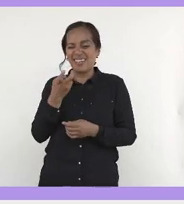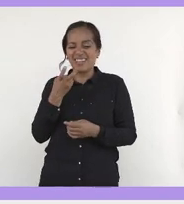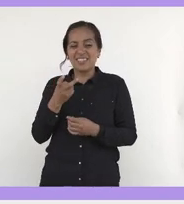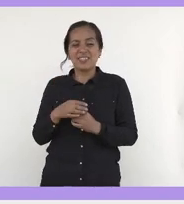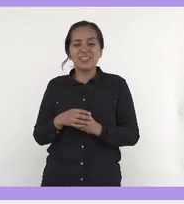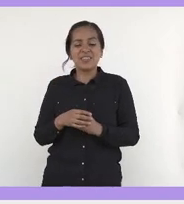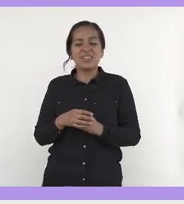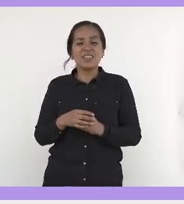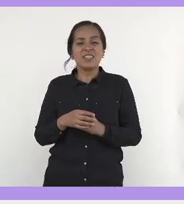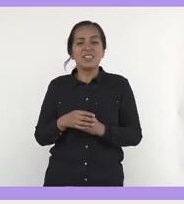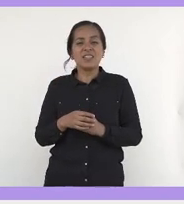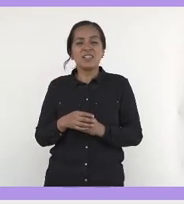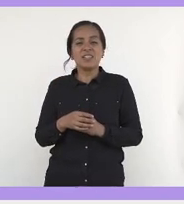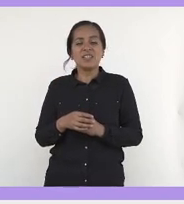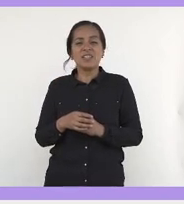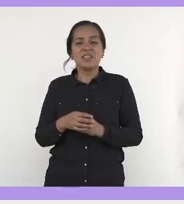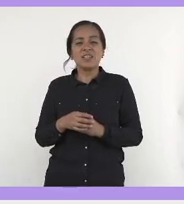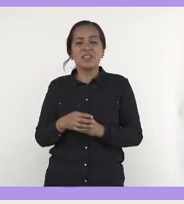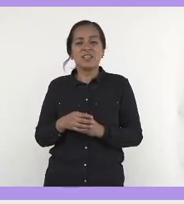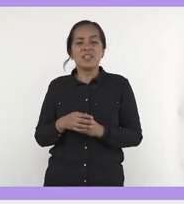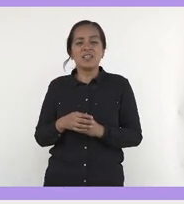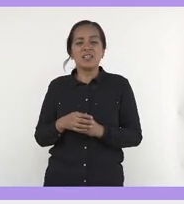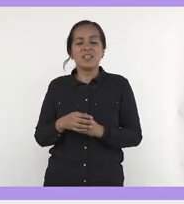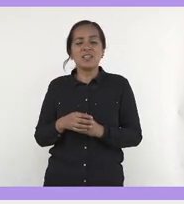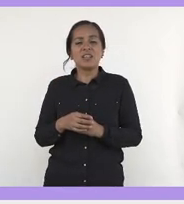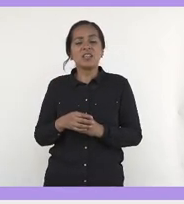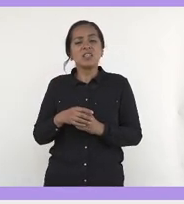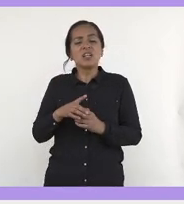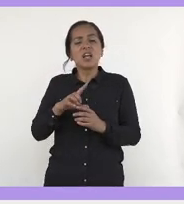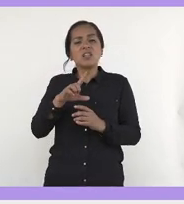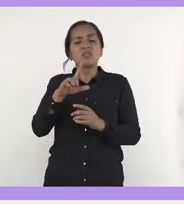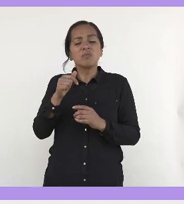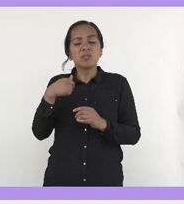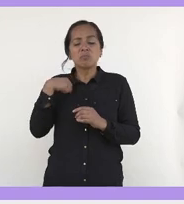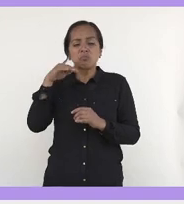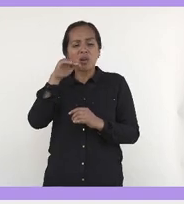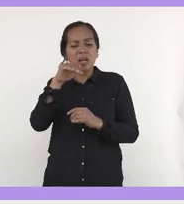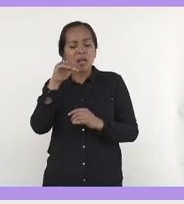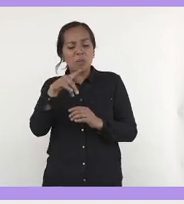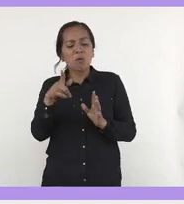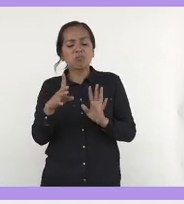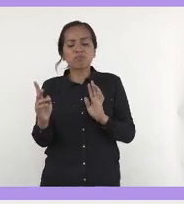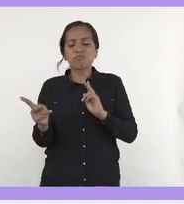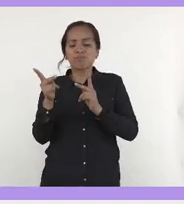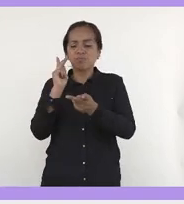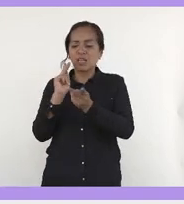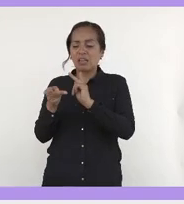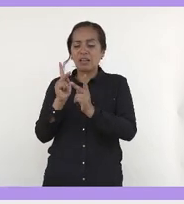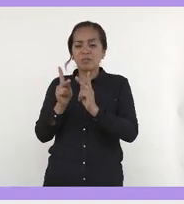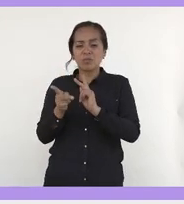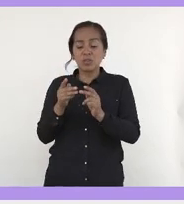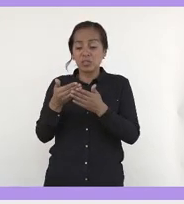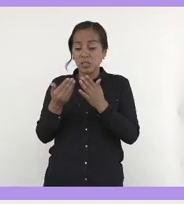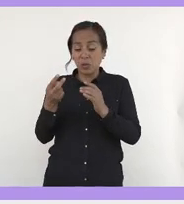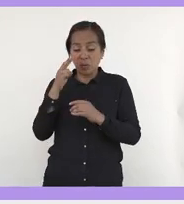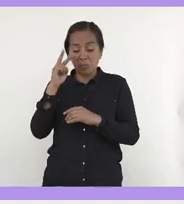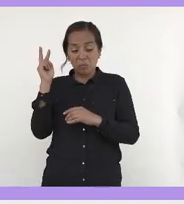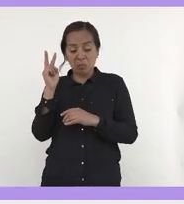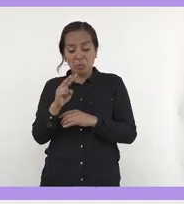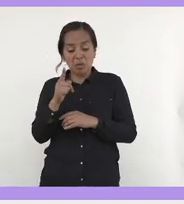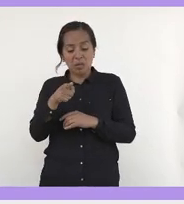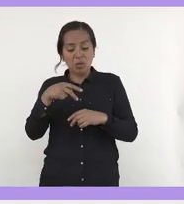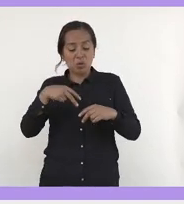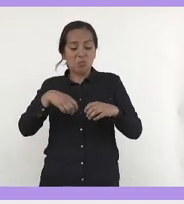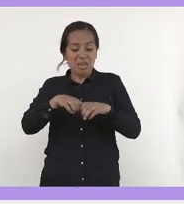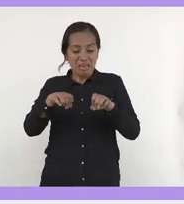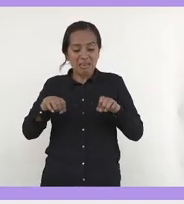los juro este ni siquiera es chiste de pronto ya como que me llamó y habló conmigo y me dijo Oye ahora mira tenemos equipo